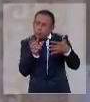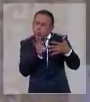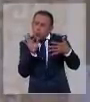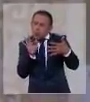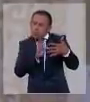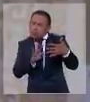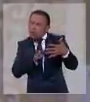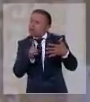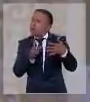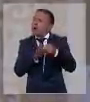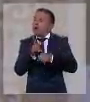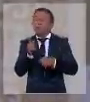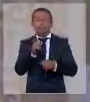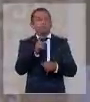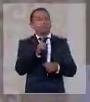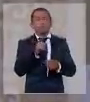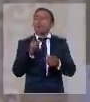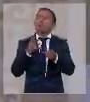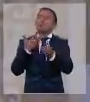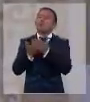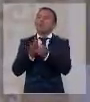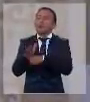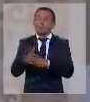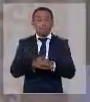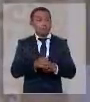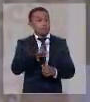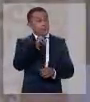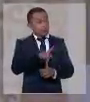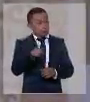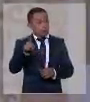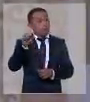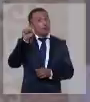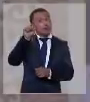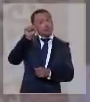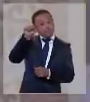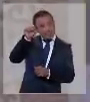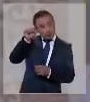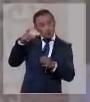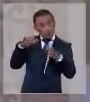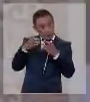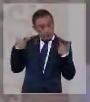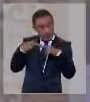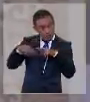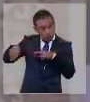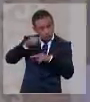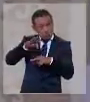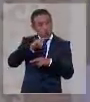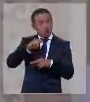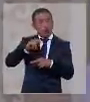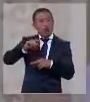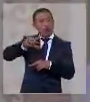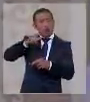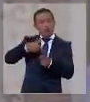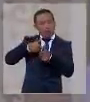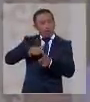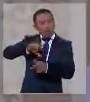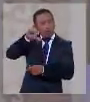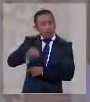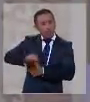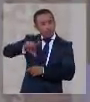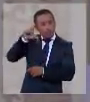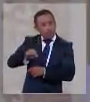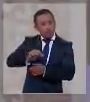represión al magisterio, que no se siga humillando a los maestros, se esmeraron